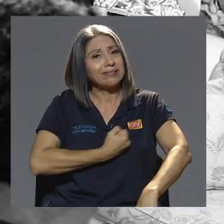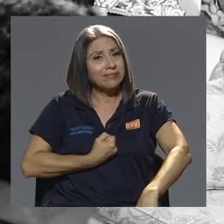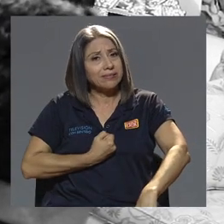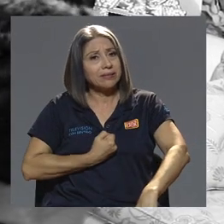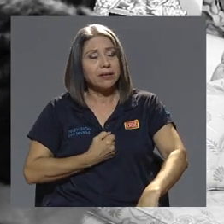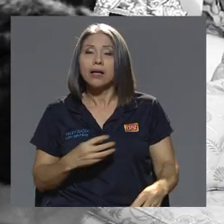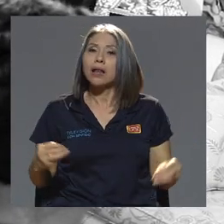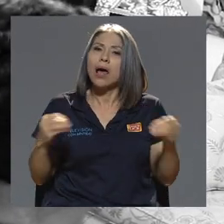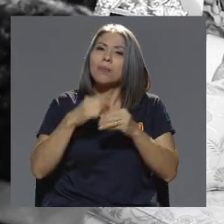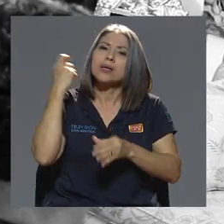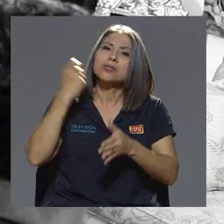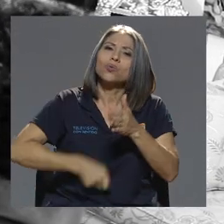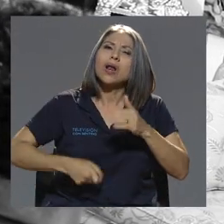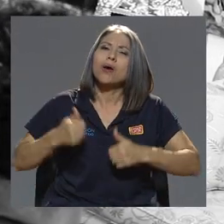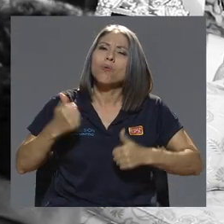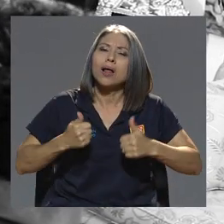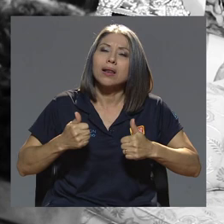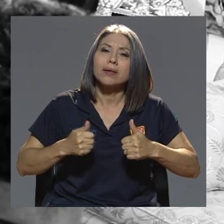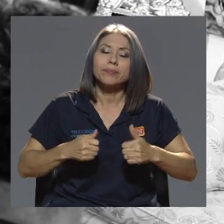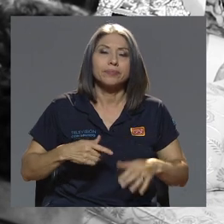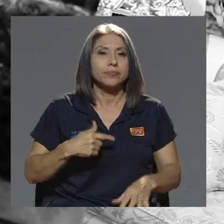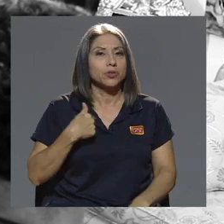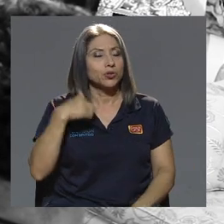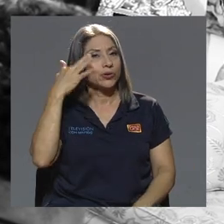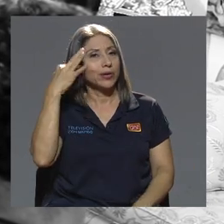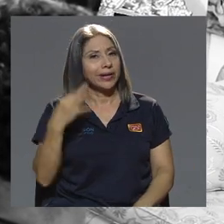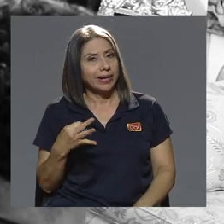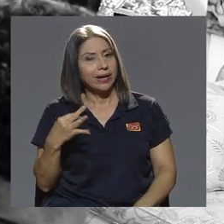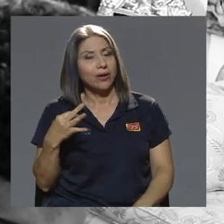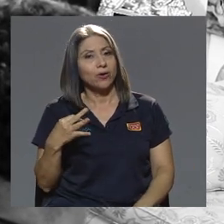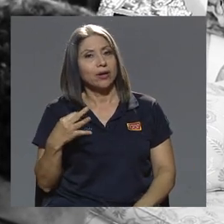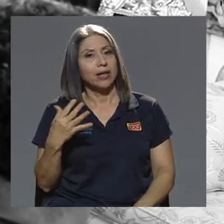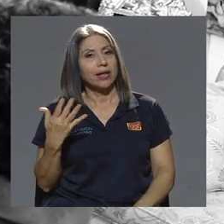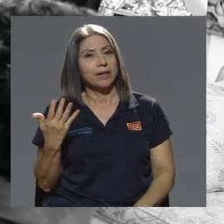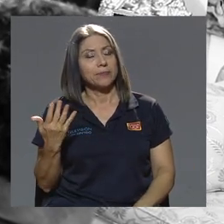dura? Yo creo que